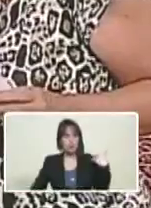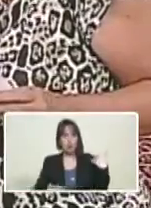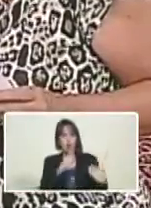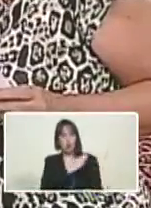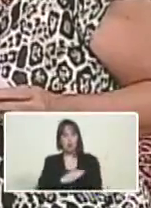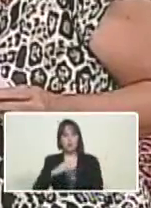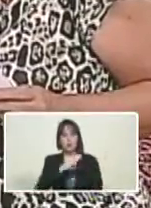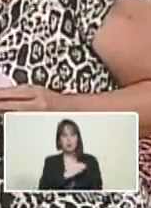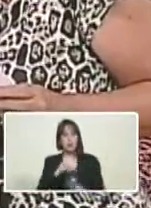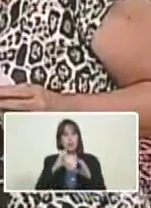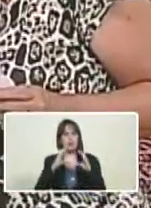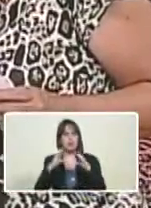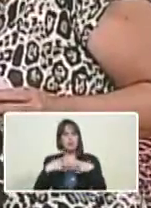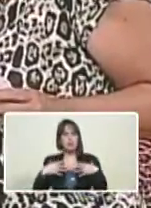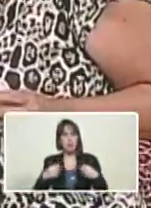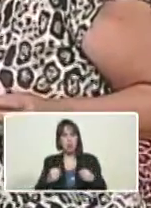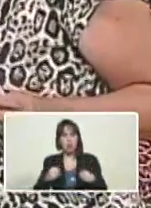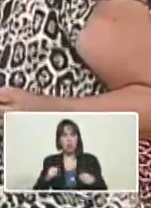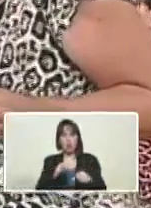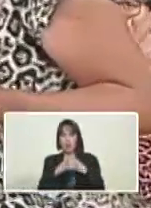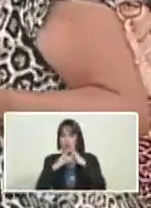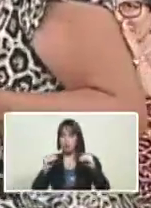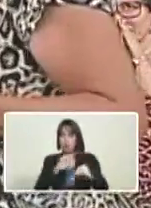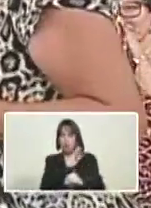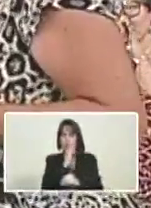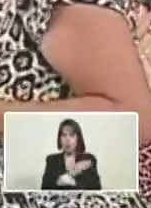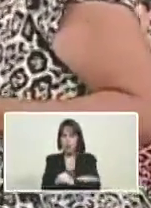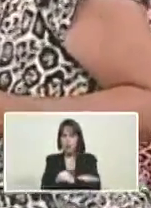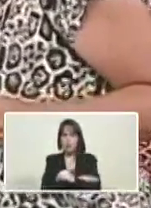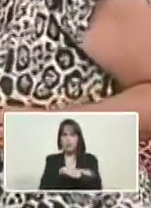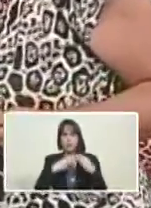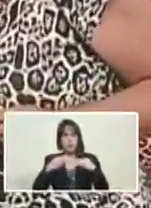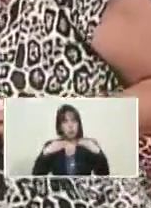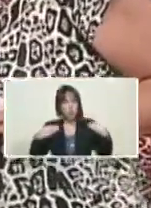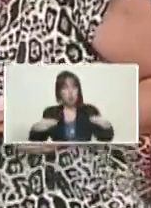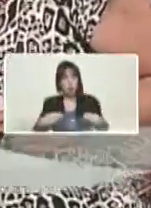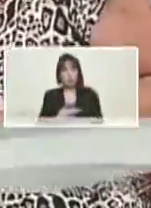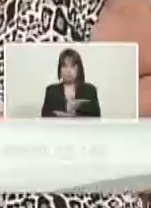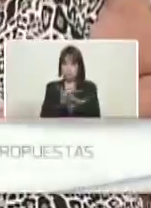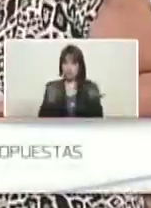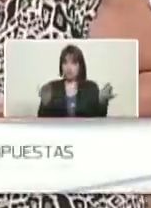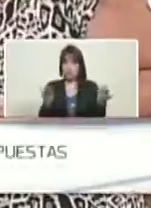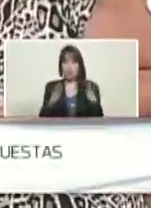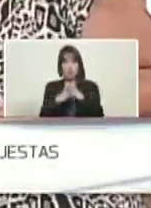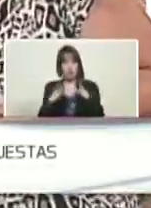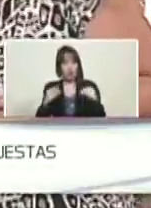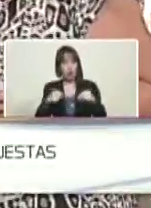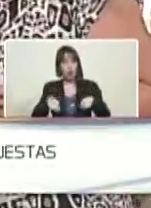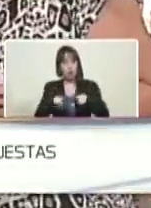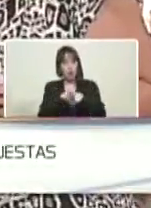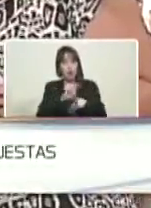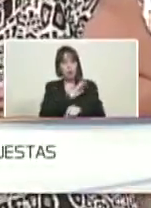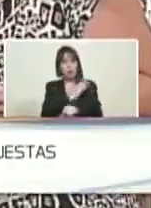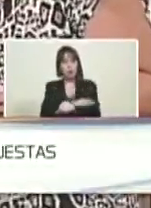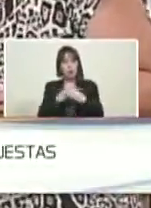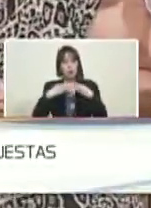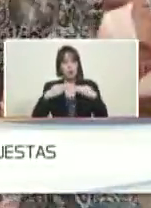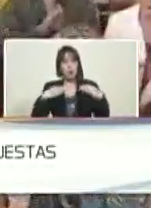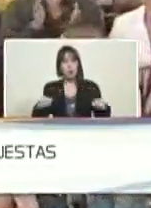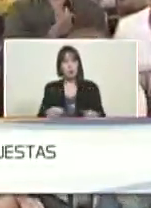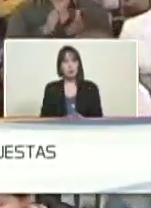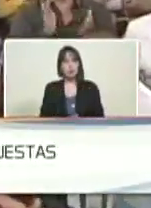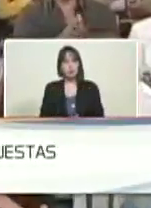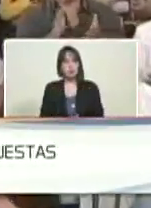de salud, el poder popular en pleno, porque todos somos poder popular, presidente, todos.